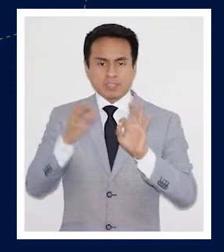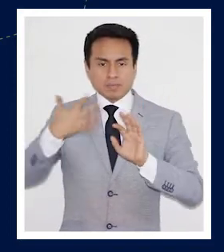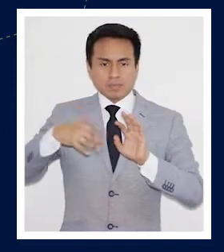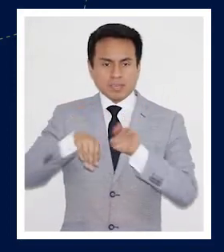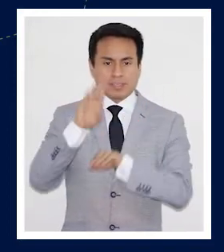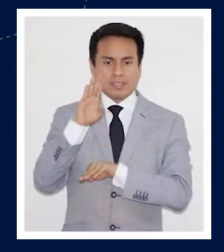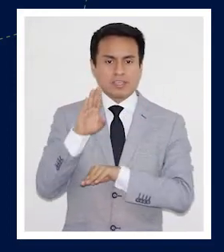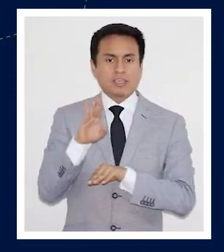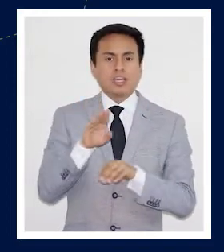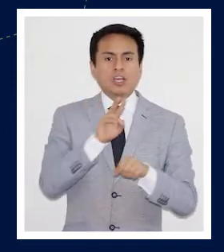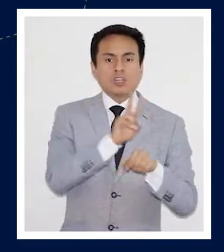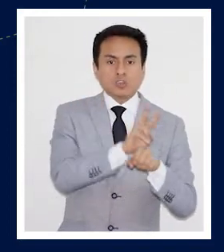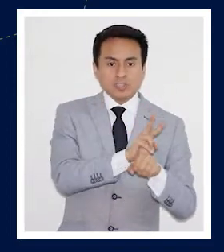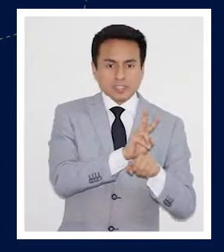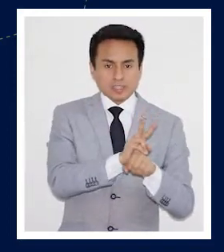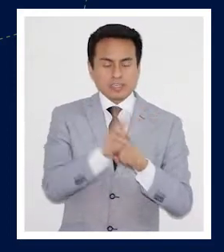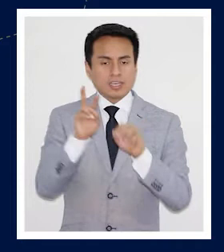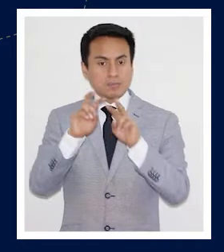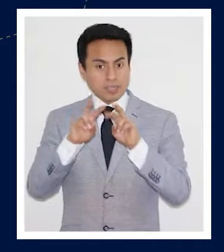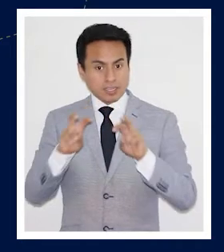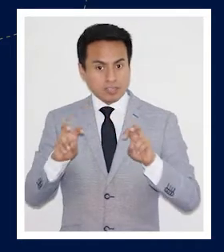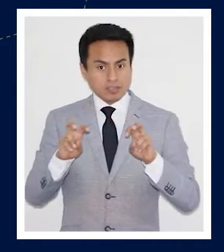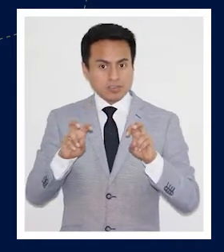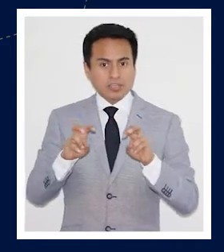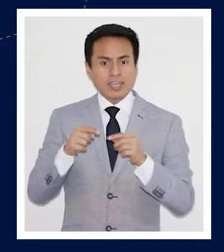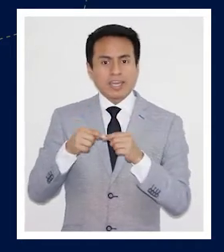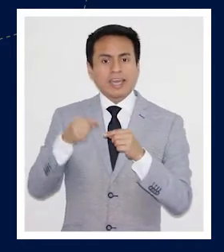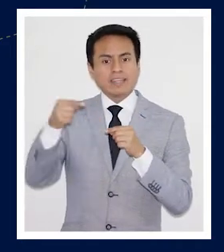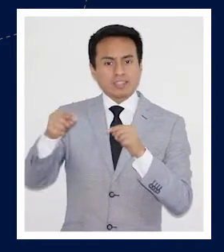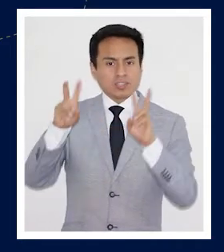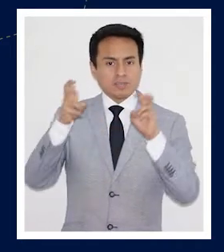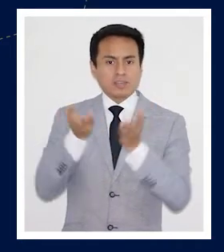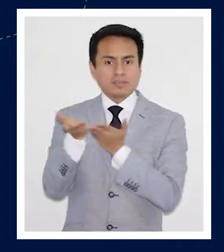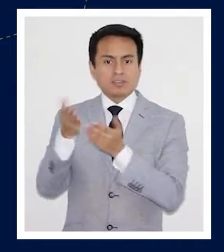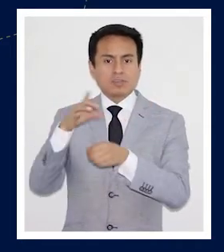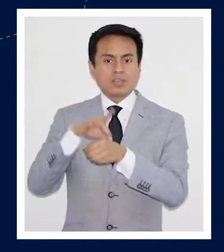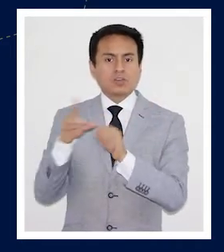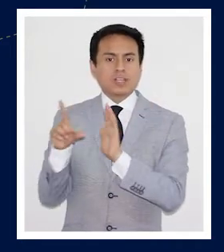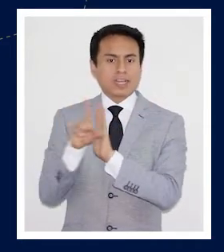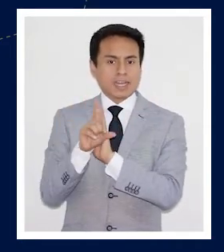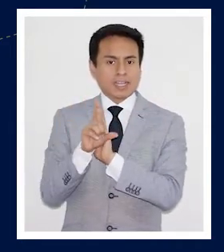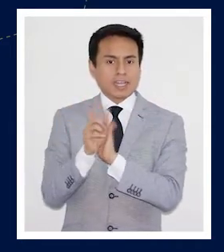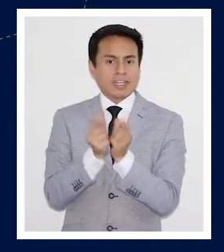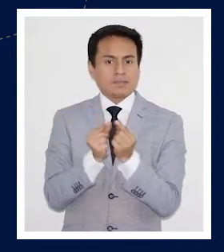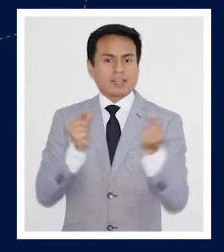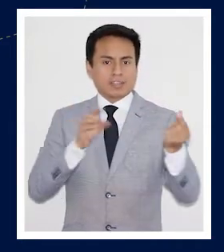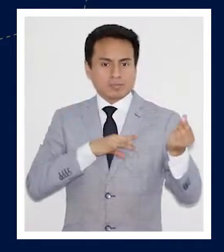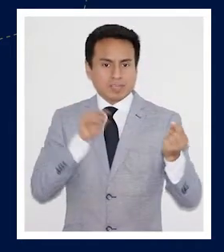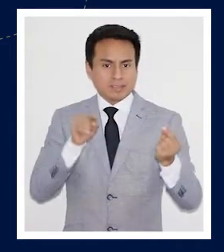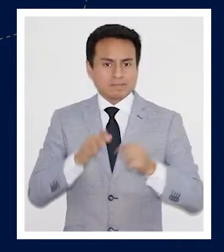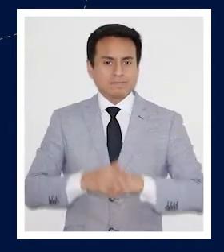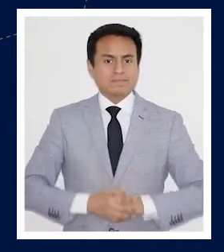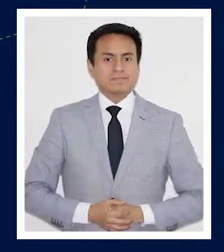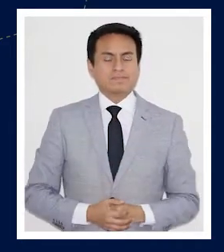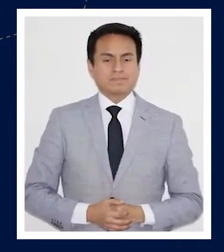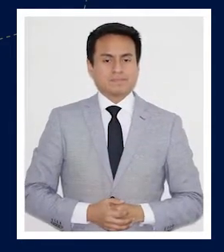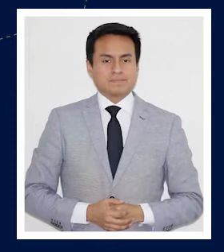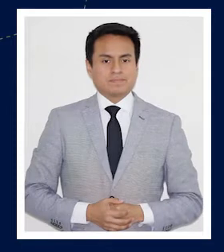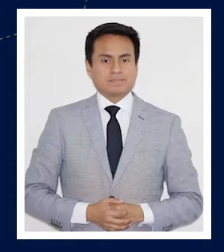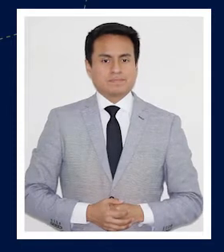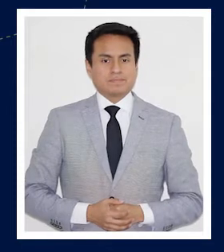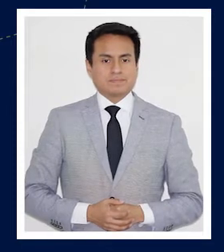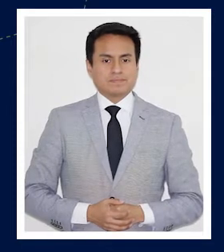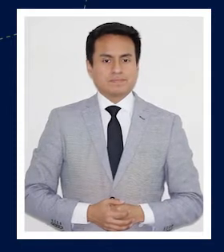áreas principalmente: docencia, investigación y extensión en el servicio médico legal a nivel nacional.